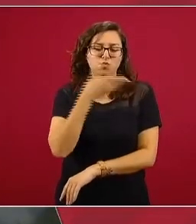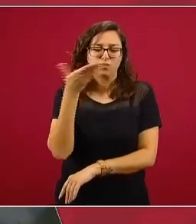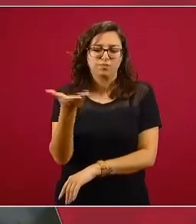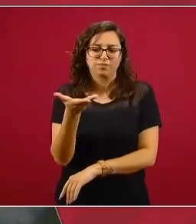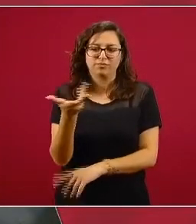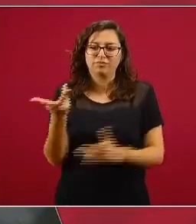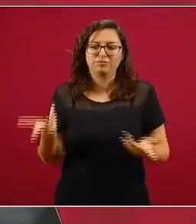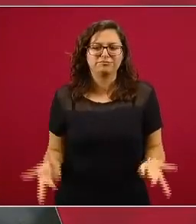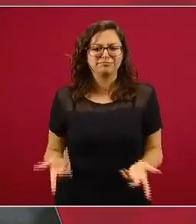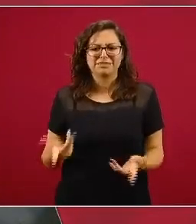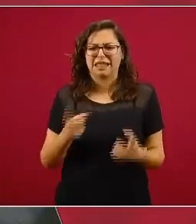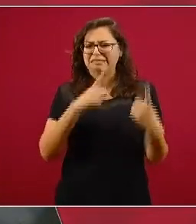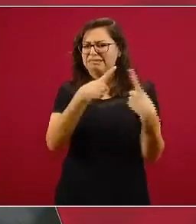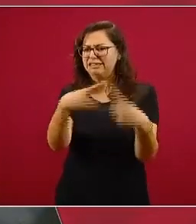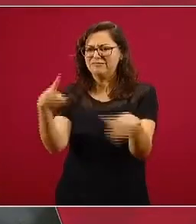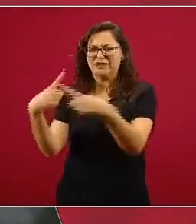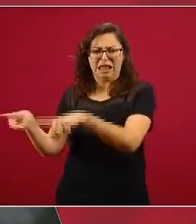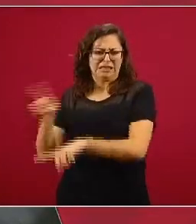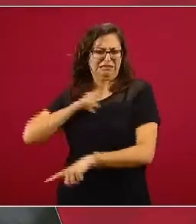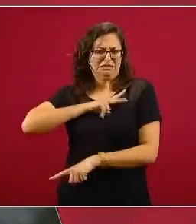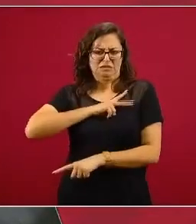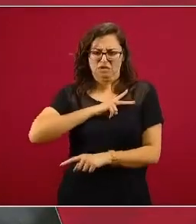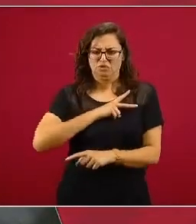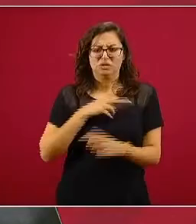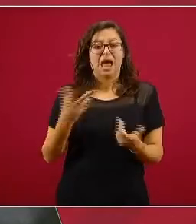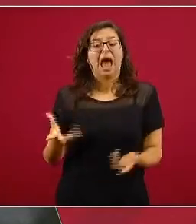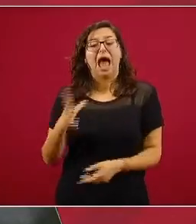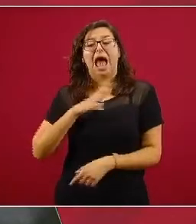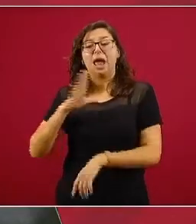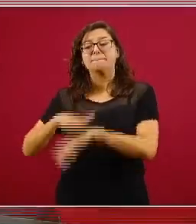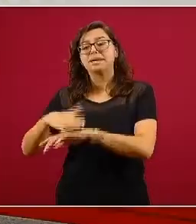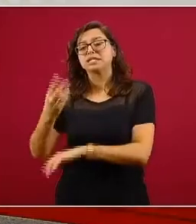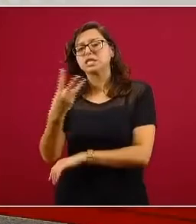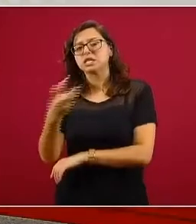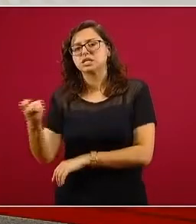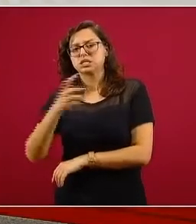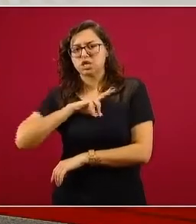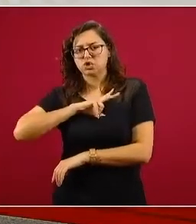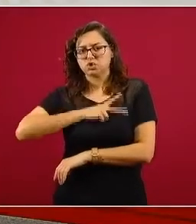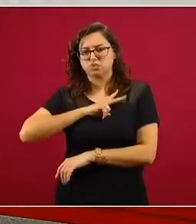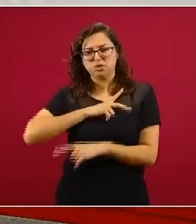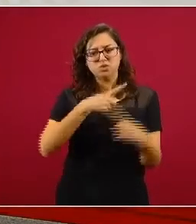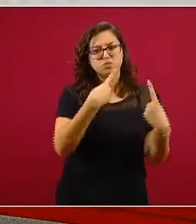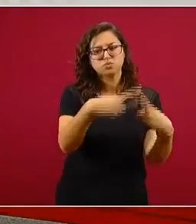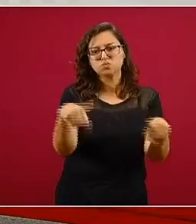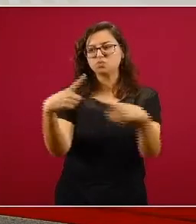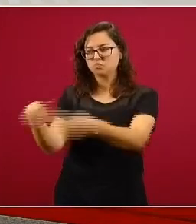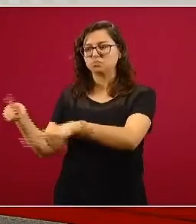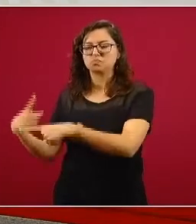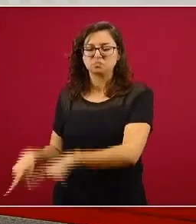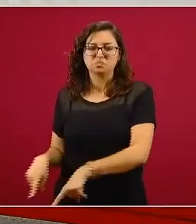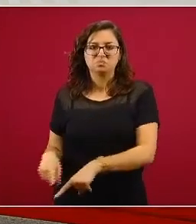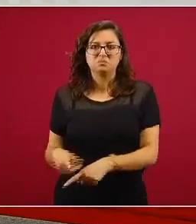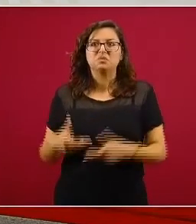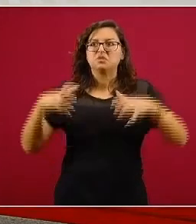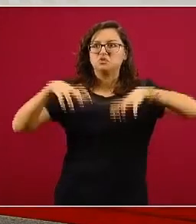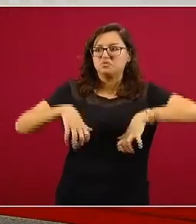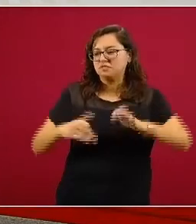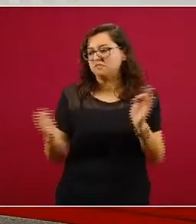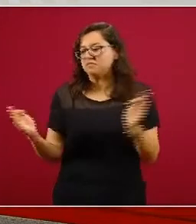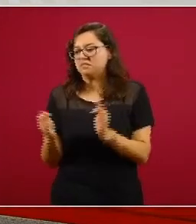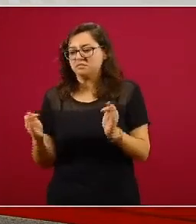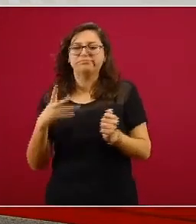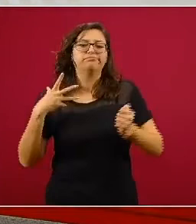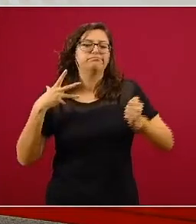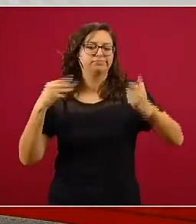Prácticamente todos los virus respiratorios, hay muchísimos, hay más de 300, se contagian más fácilmente. Eso incluye a